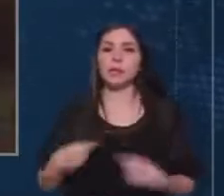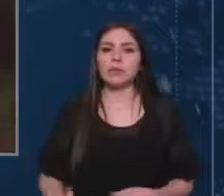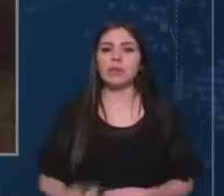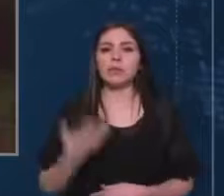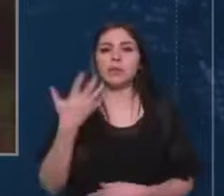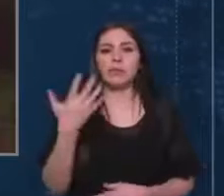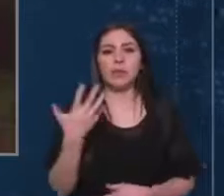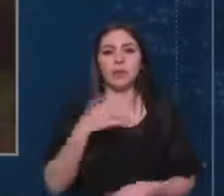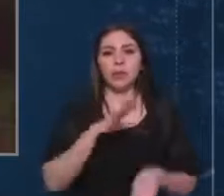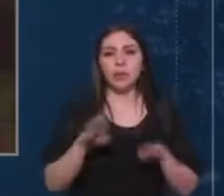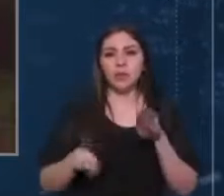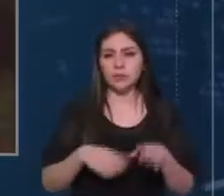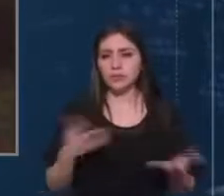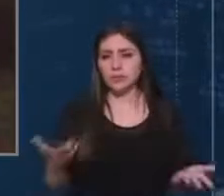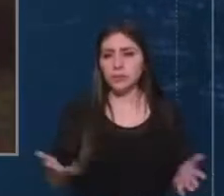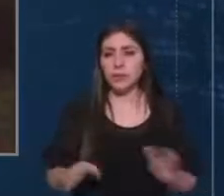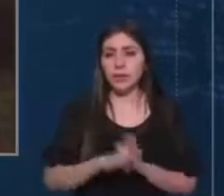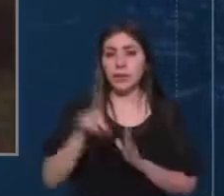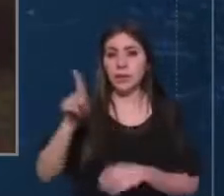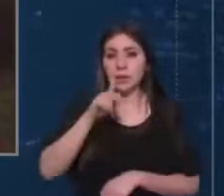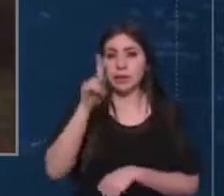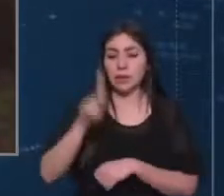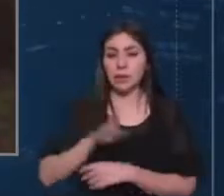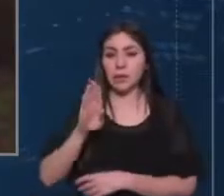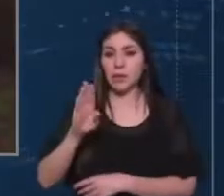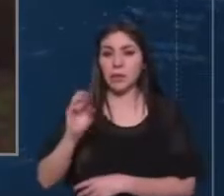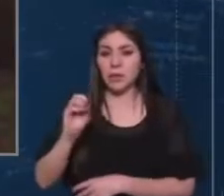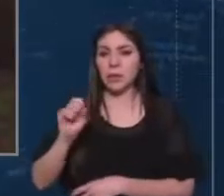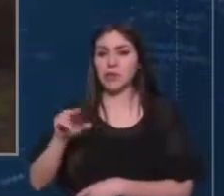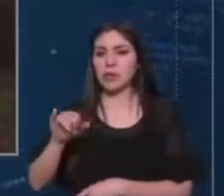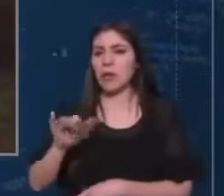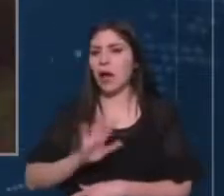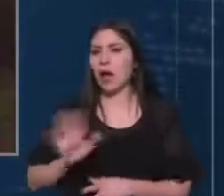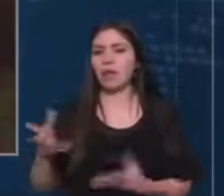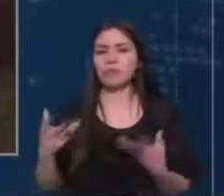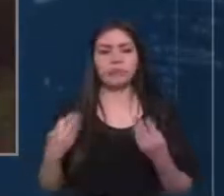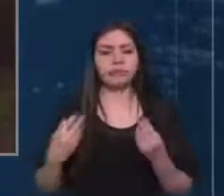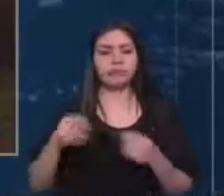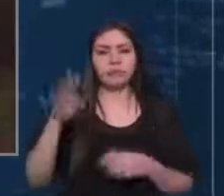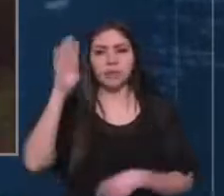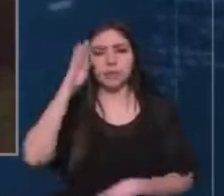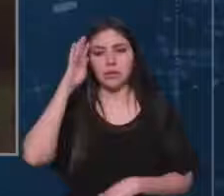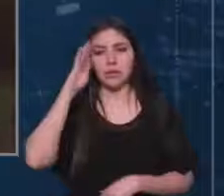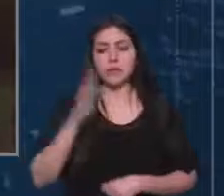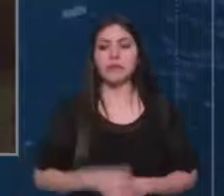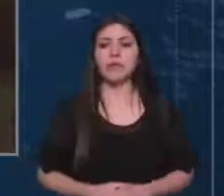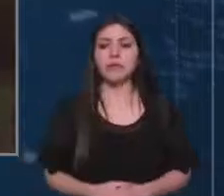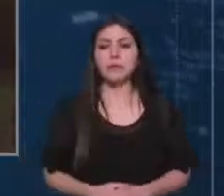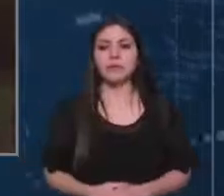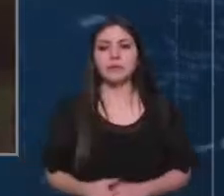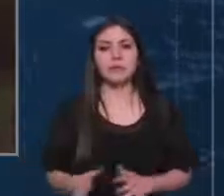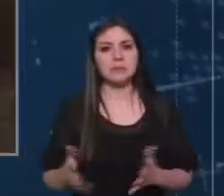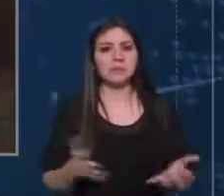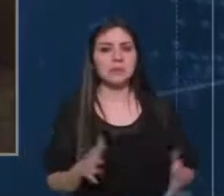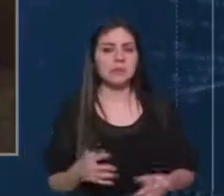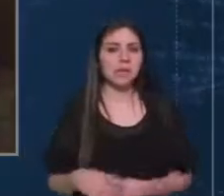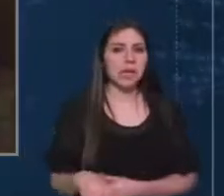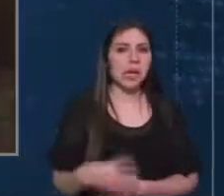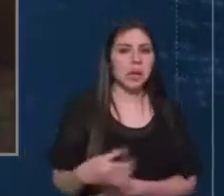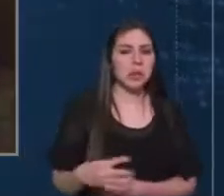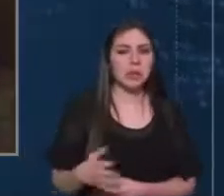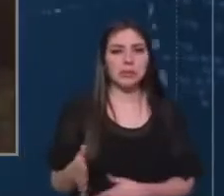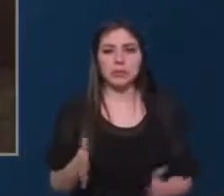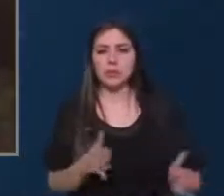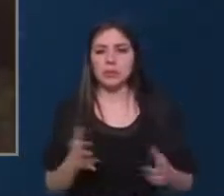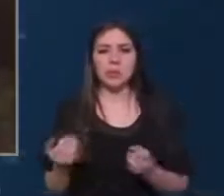Actualmente pues en Bosnia es algo que ya está desbordado. También hay otros anda por ahí de 14, también más o menos similar